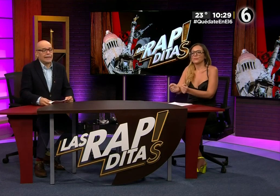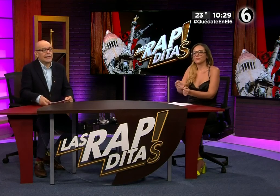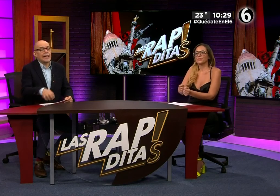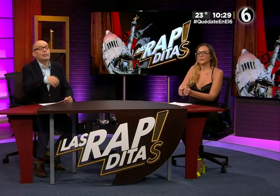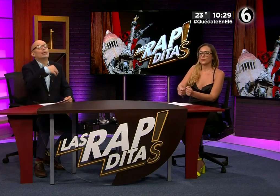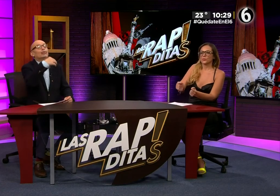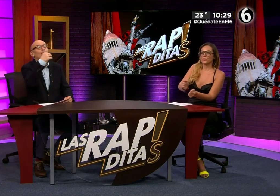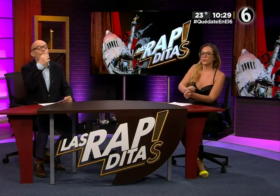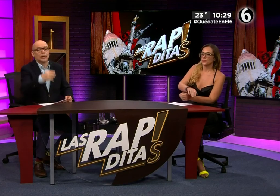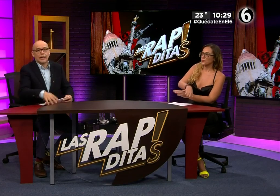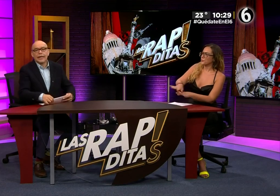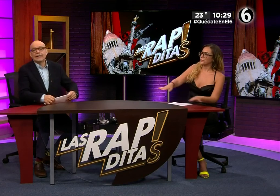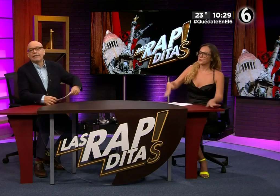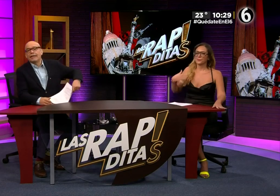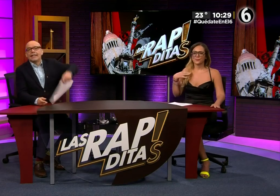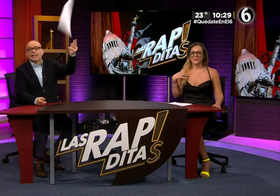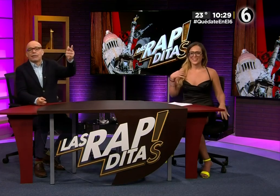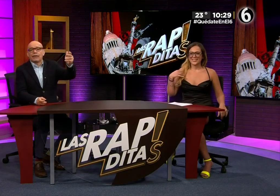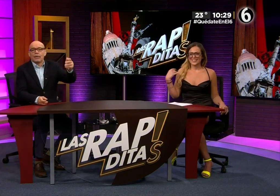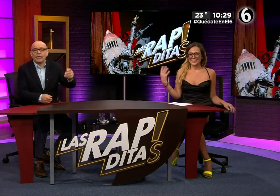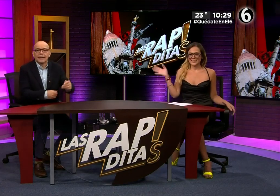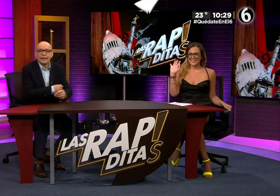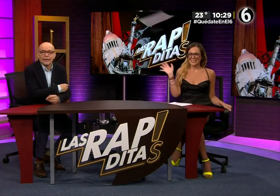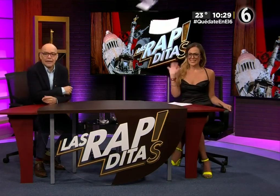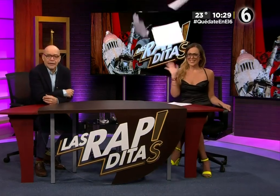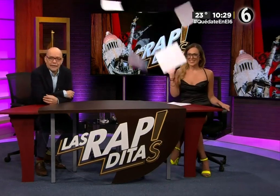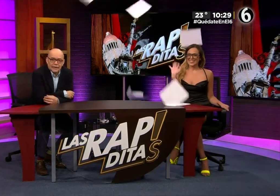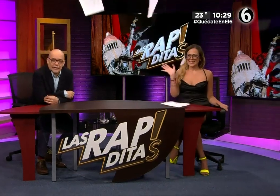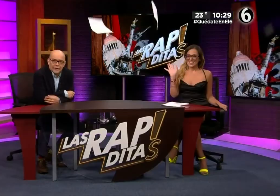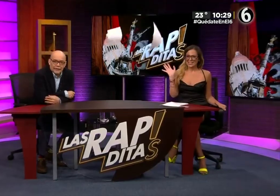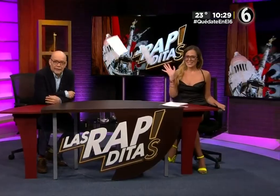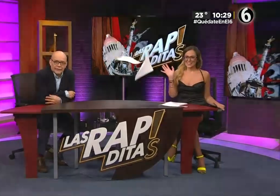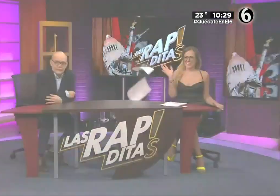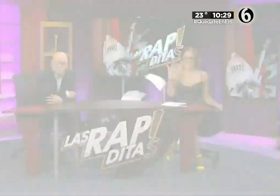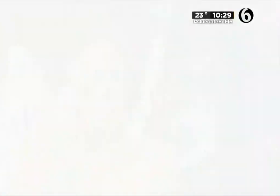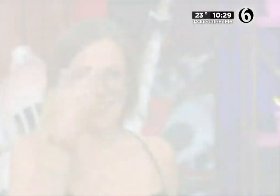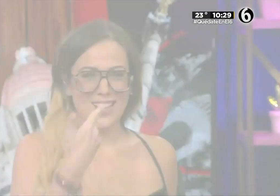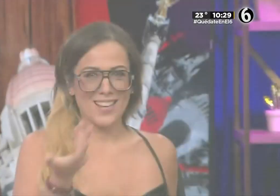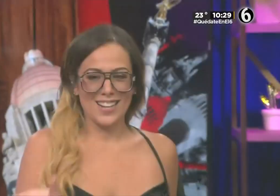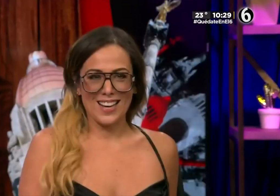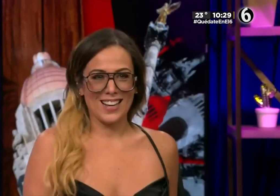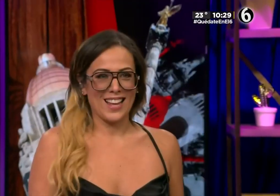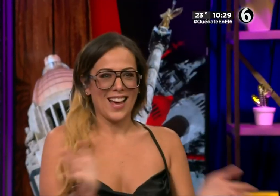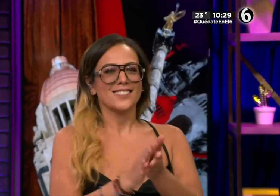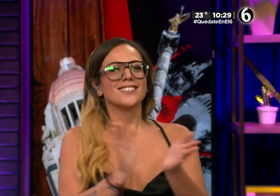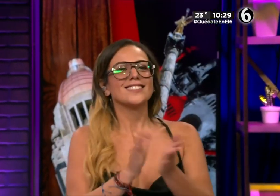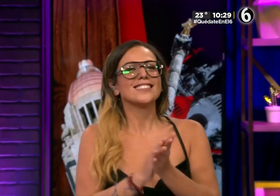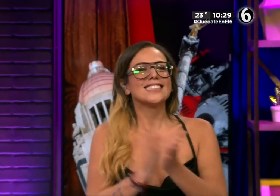en este país y en el mundo. Sean felices, por favor. Gracias.